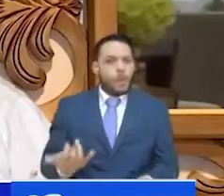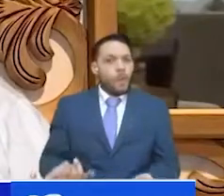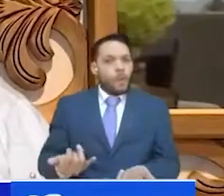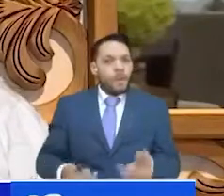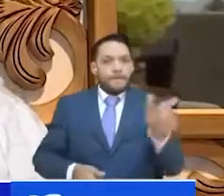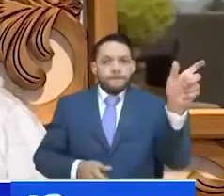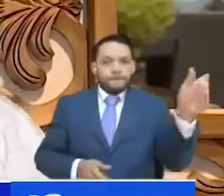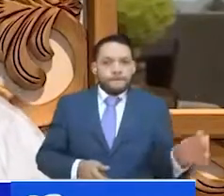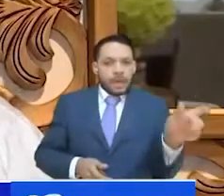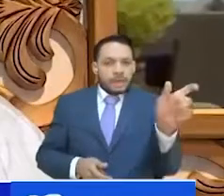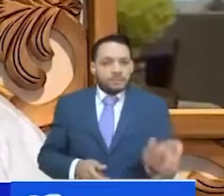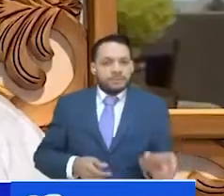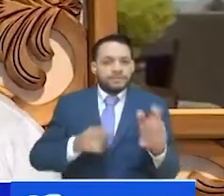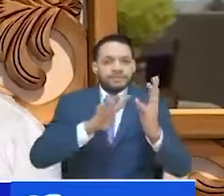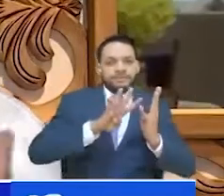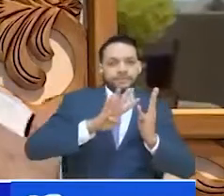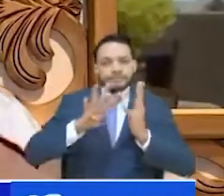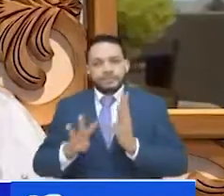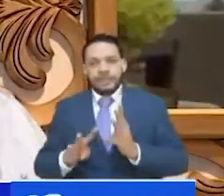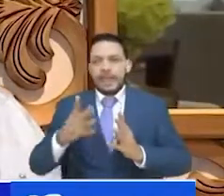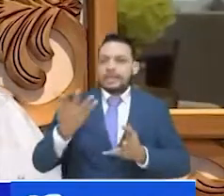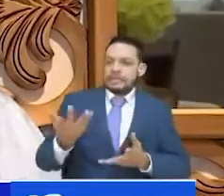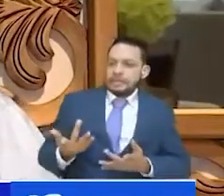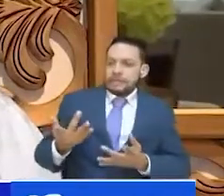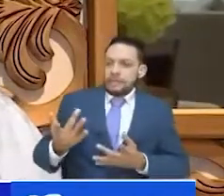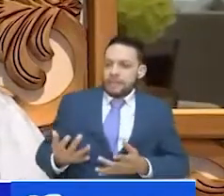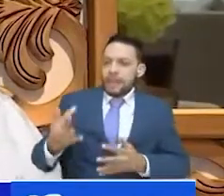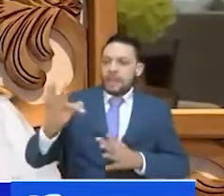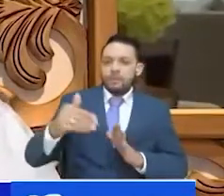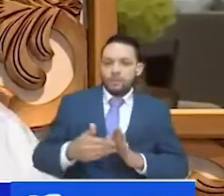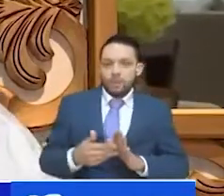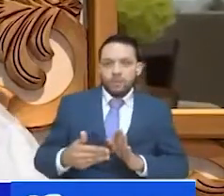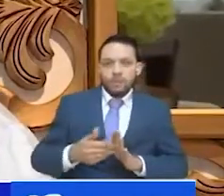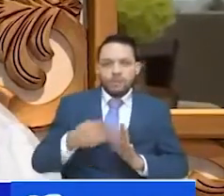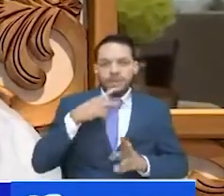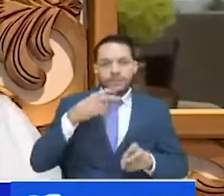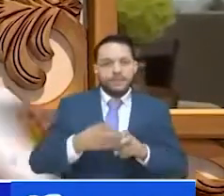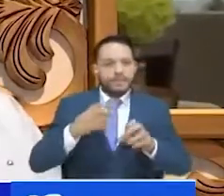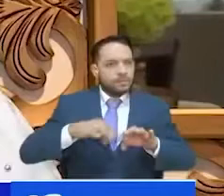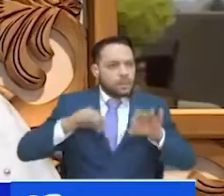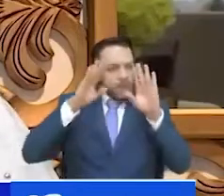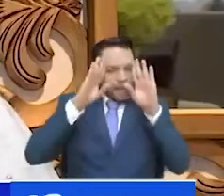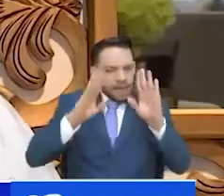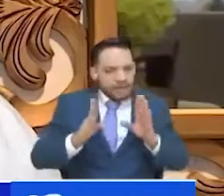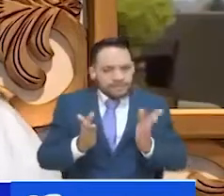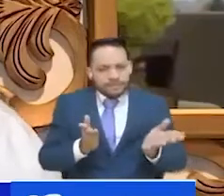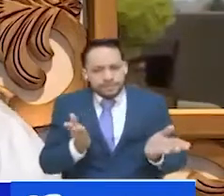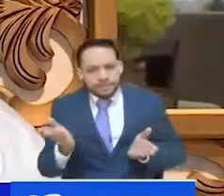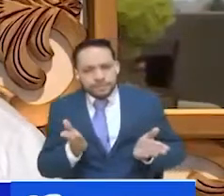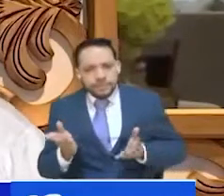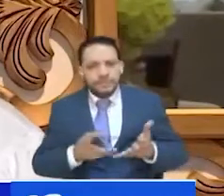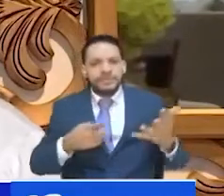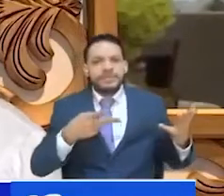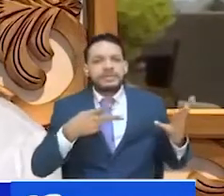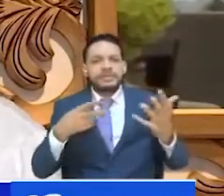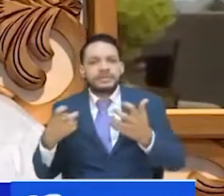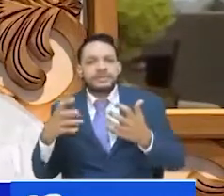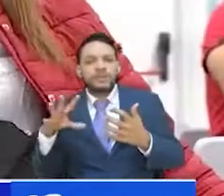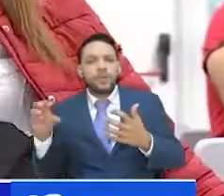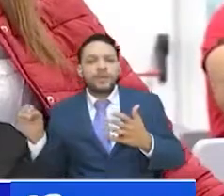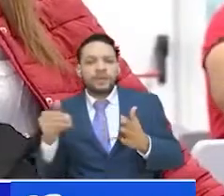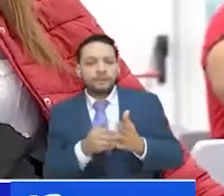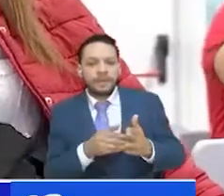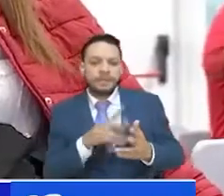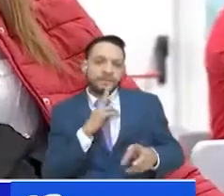pacientes tengan que acudir a la tutela y a los incidentes de desacato para ser atendidos. Son más de 750.000 que se presentan al